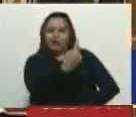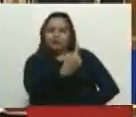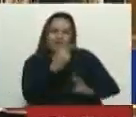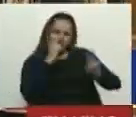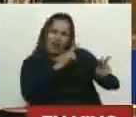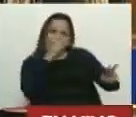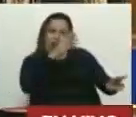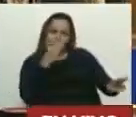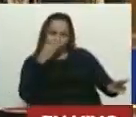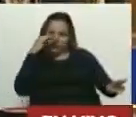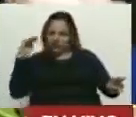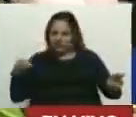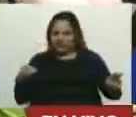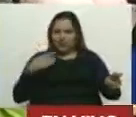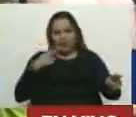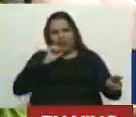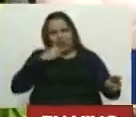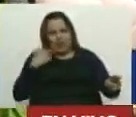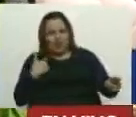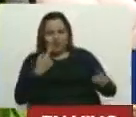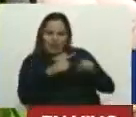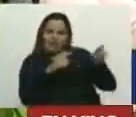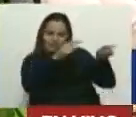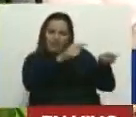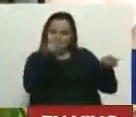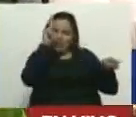Se ve mucho más joven que yo.